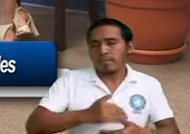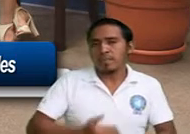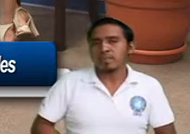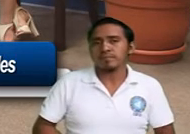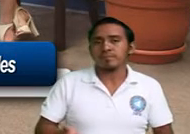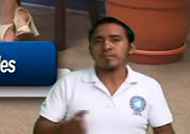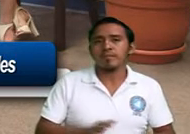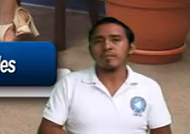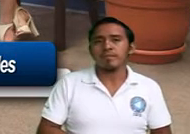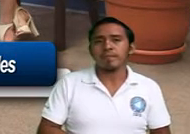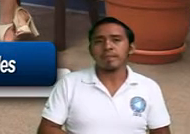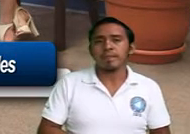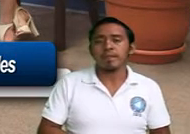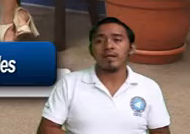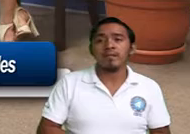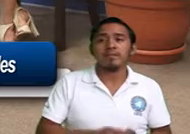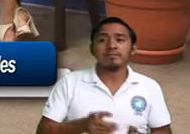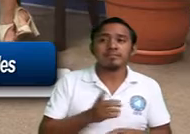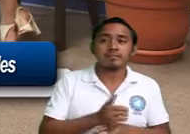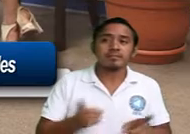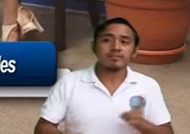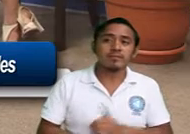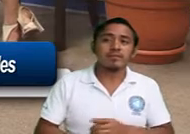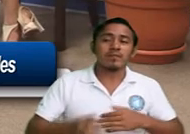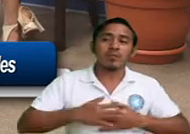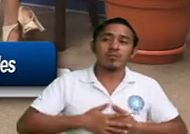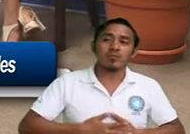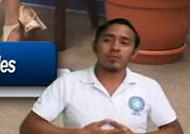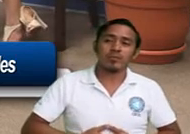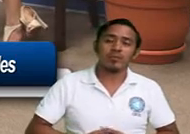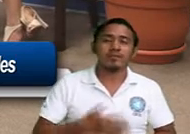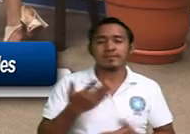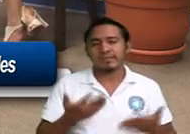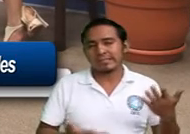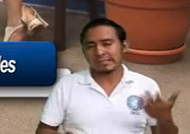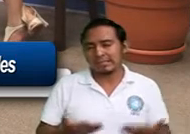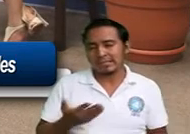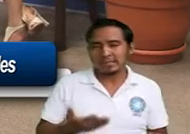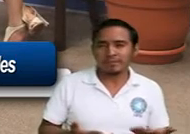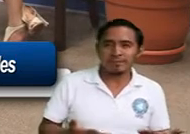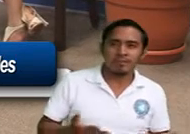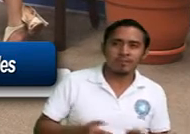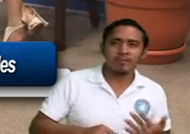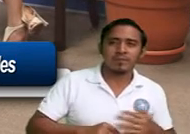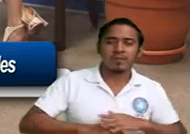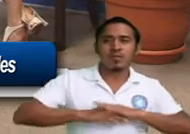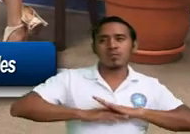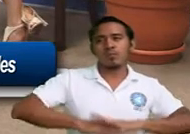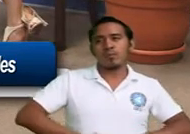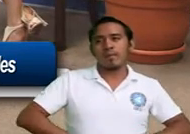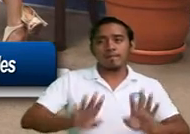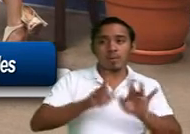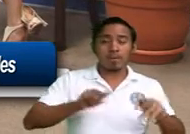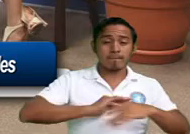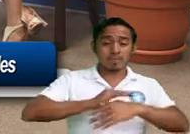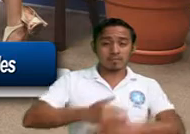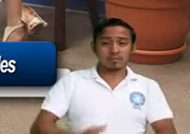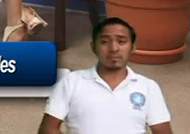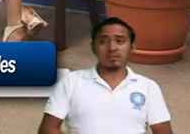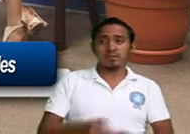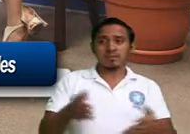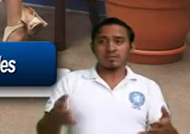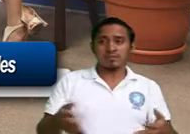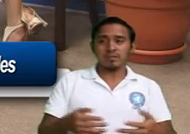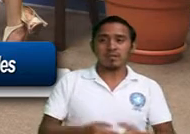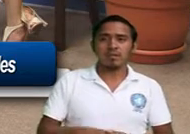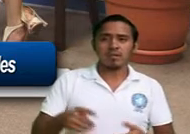que debe ser el doble de descanso. Quizás descanso, tampoco la mujer embarazada va a tener gran